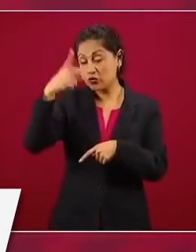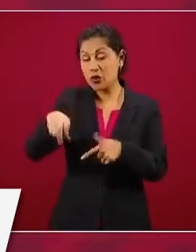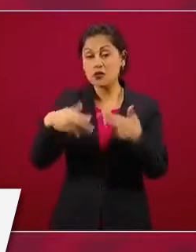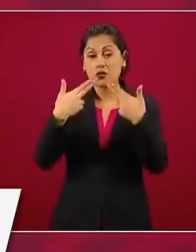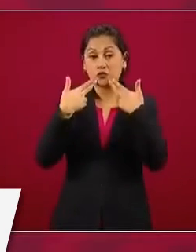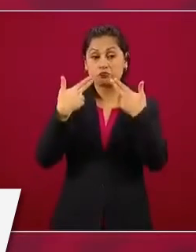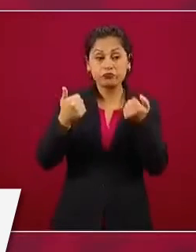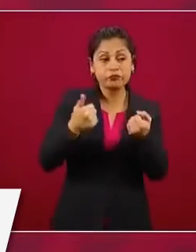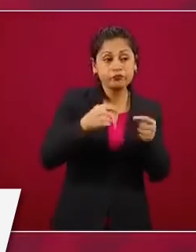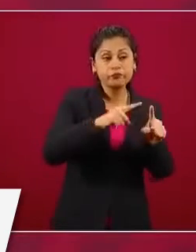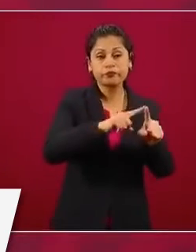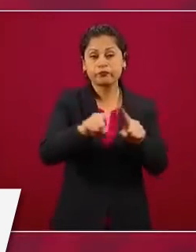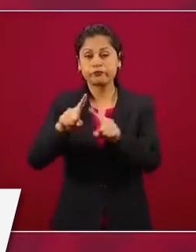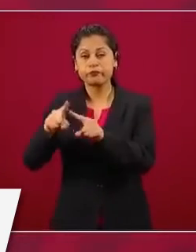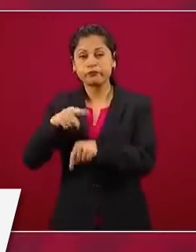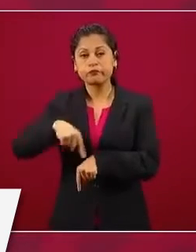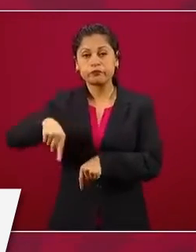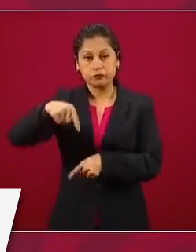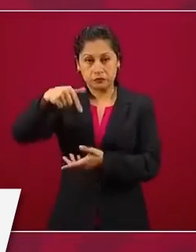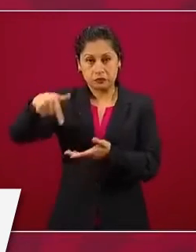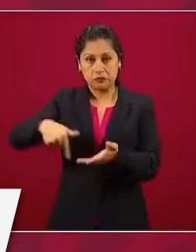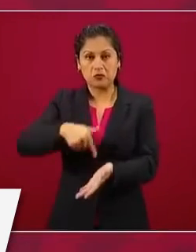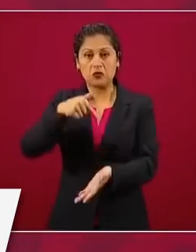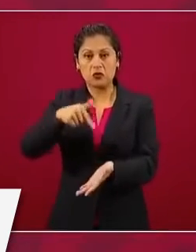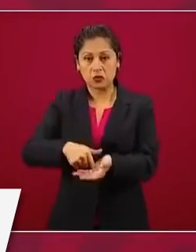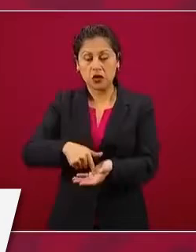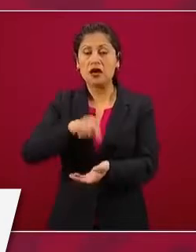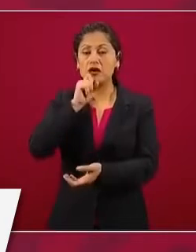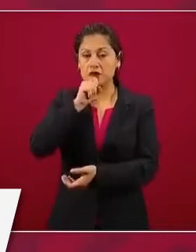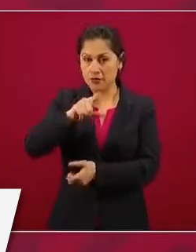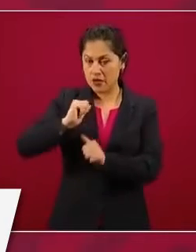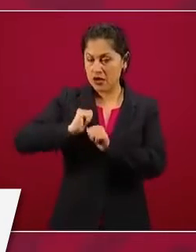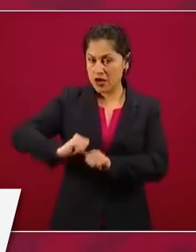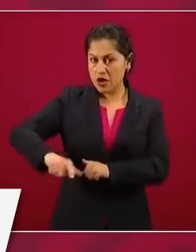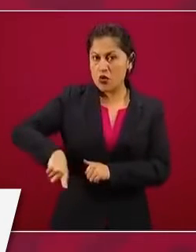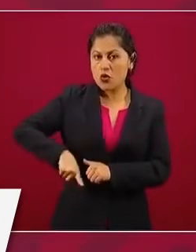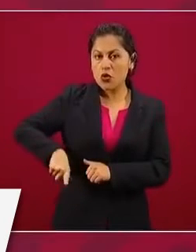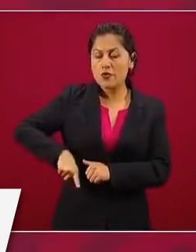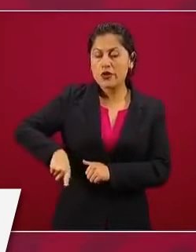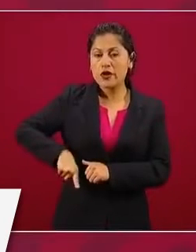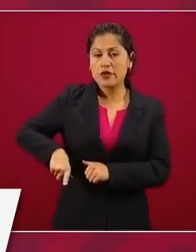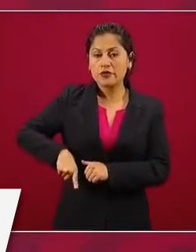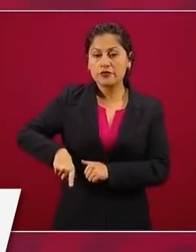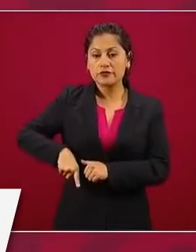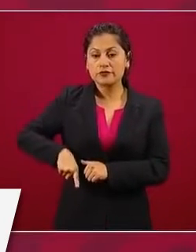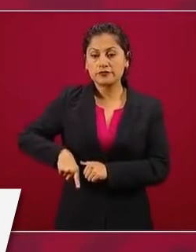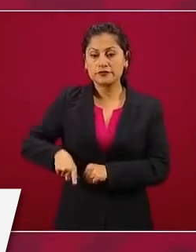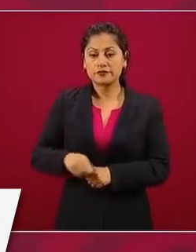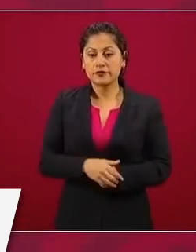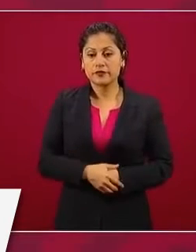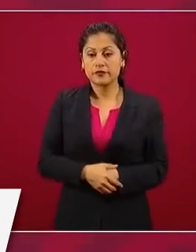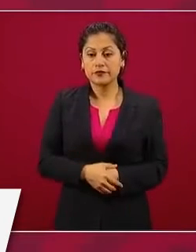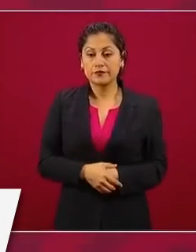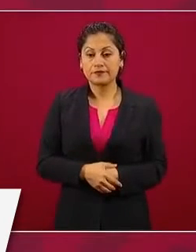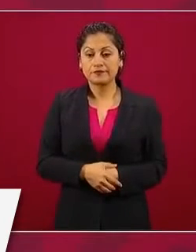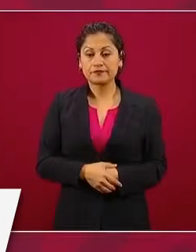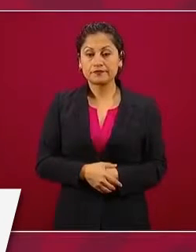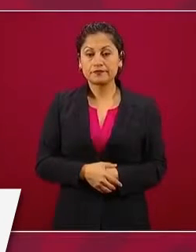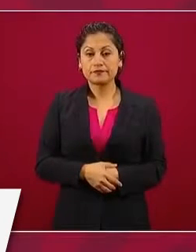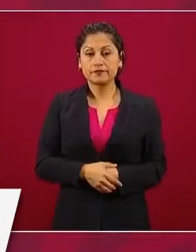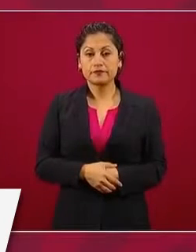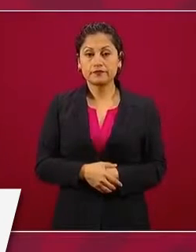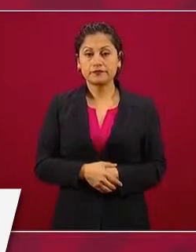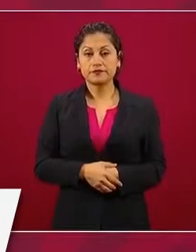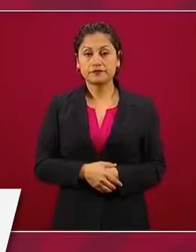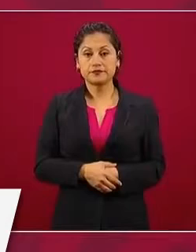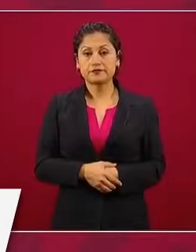y los hombres del gobierno del el llamado o de la